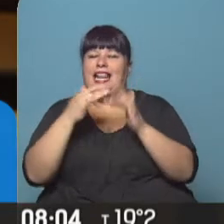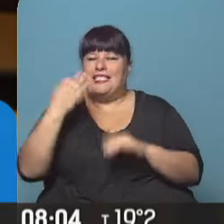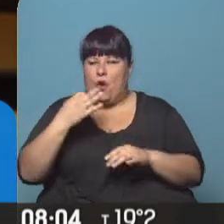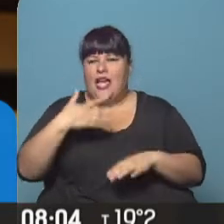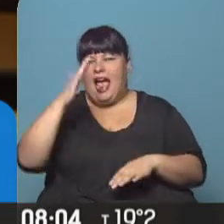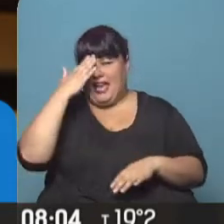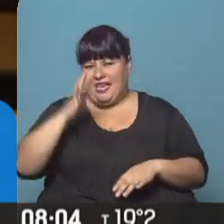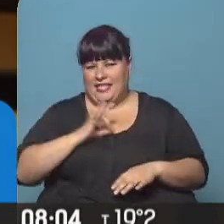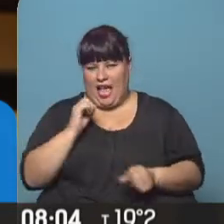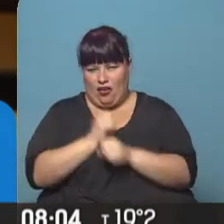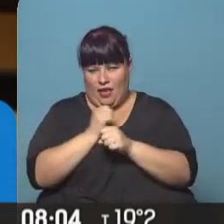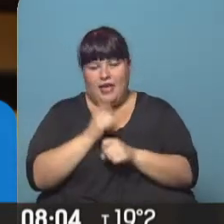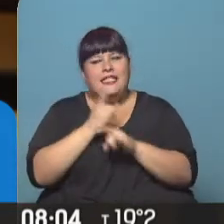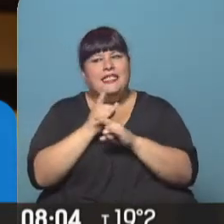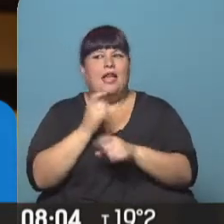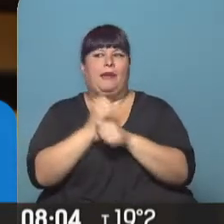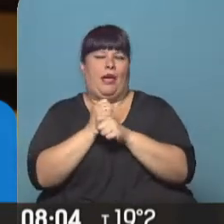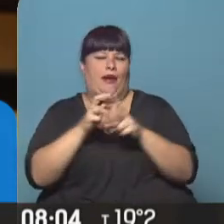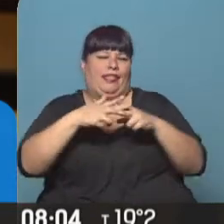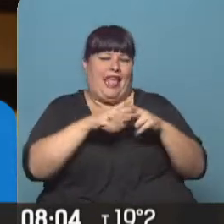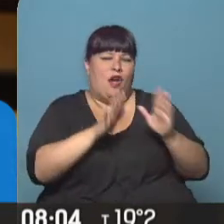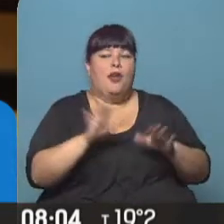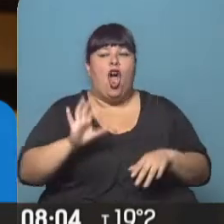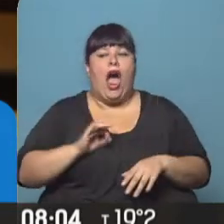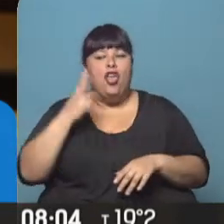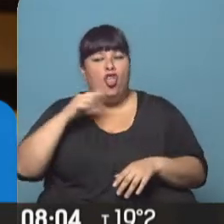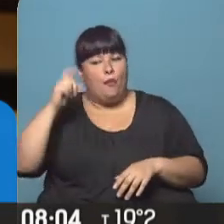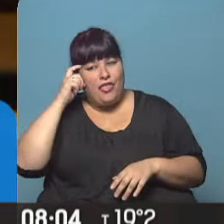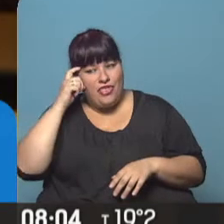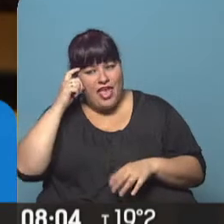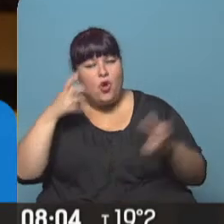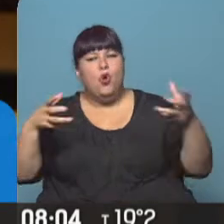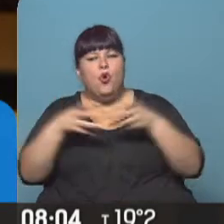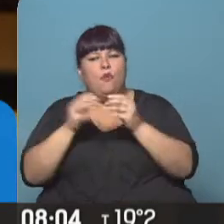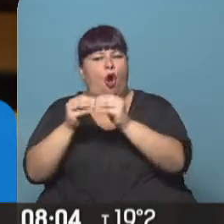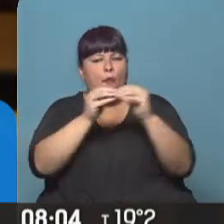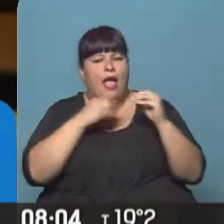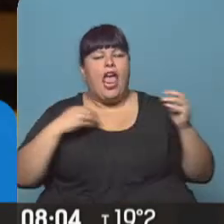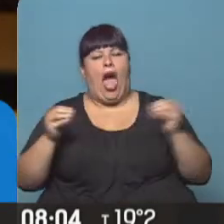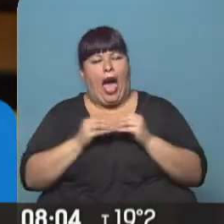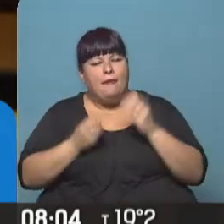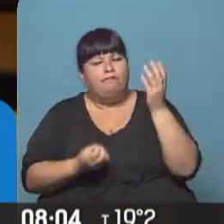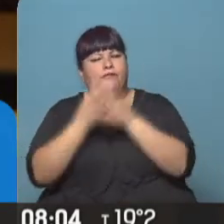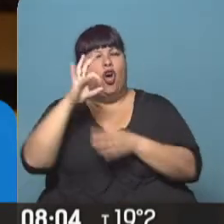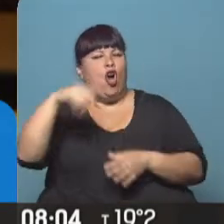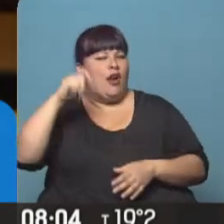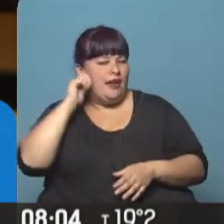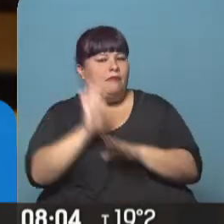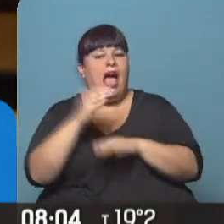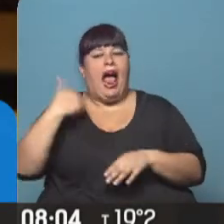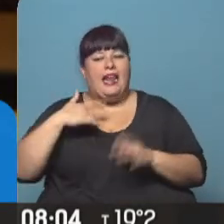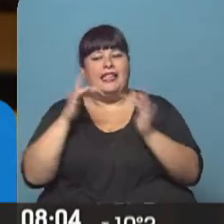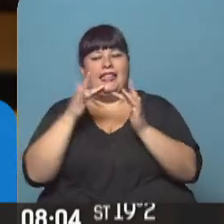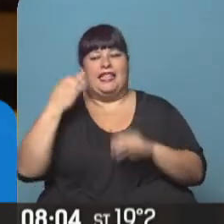hace casi 15 años, siempre con trabajos más técnicos, pero en el año 2010, con un grupo de colegas y amigos, fundamos una ONG que se llama